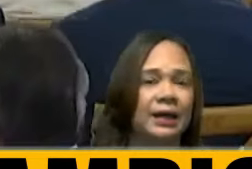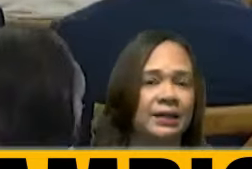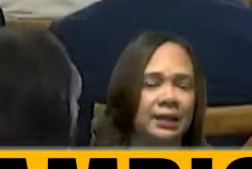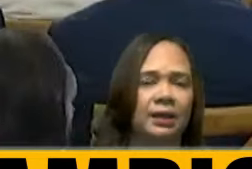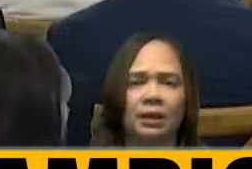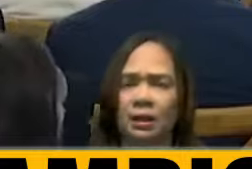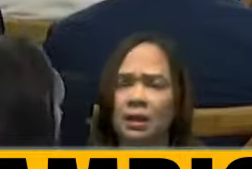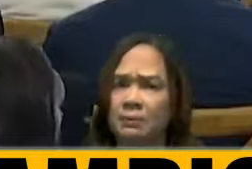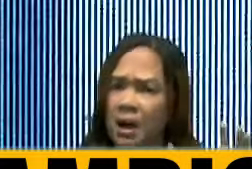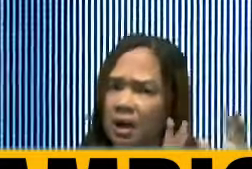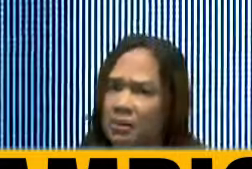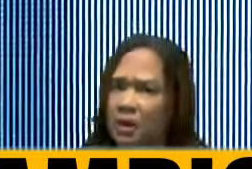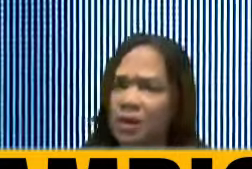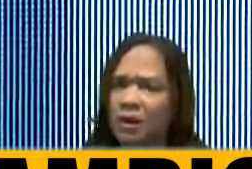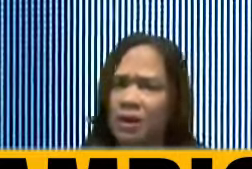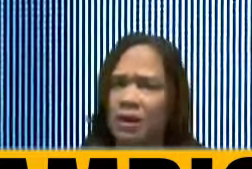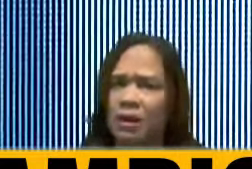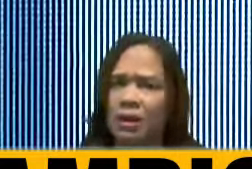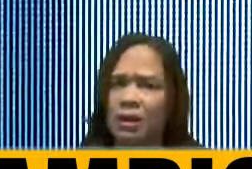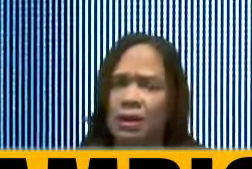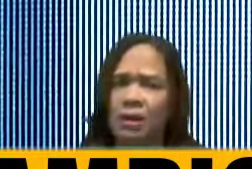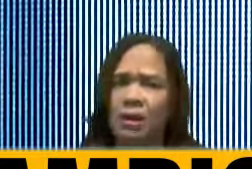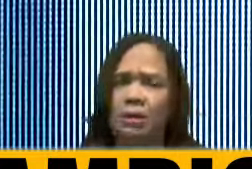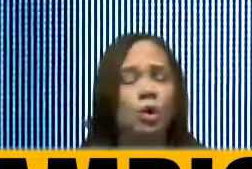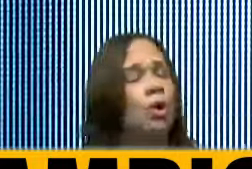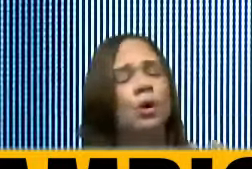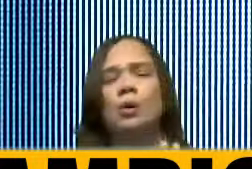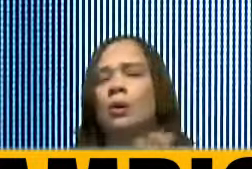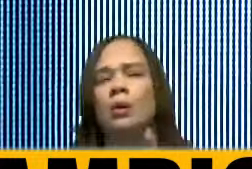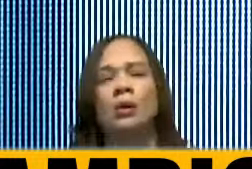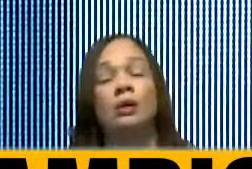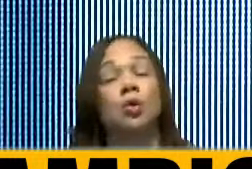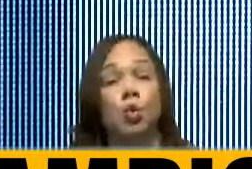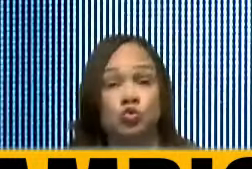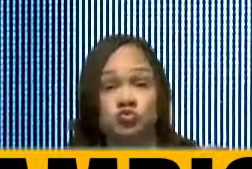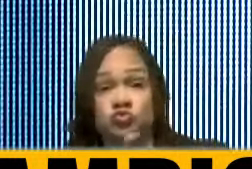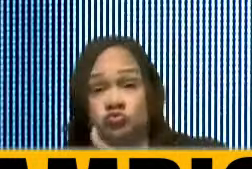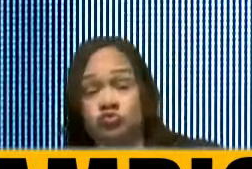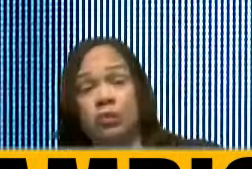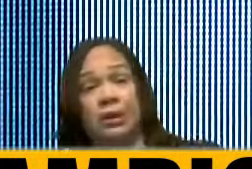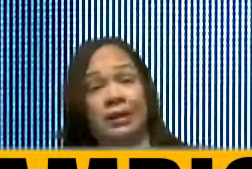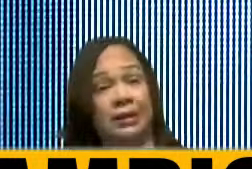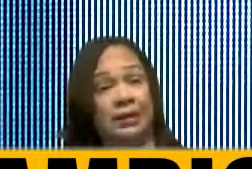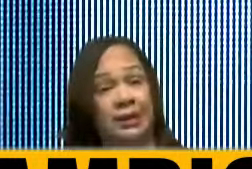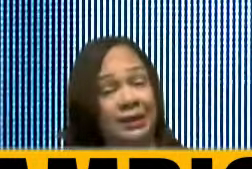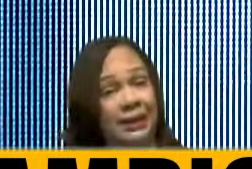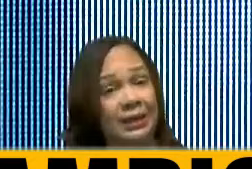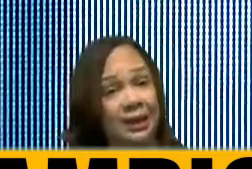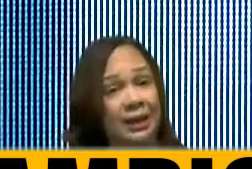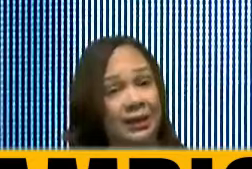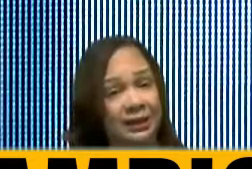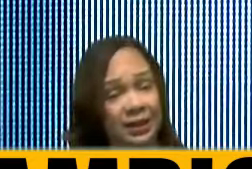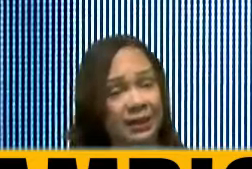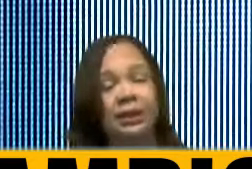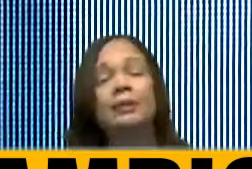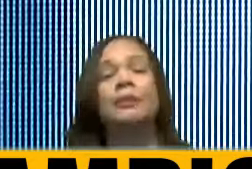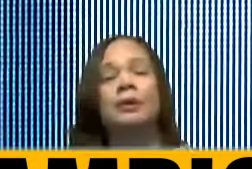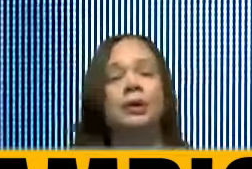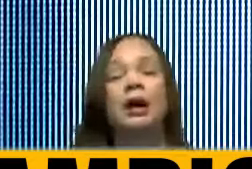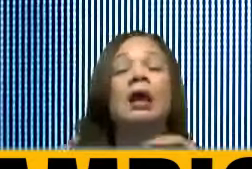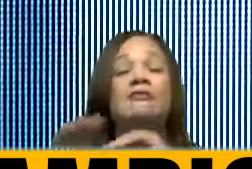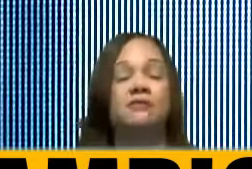y van a desamparar los asentamientos agrarios lo contrario los ahorros que va a tener el iad ahí en términos administrativos va